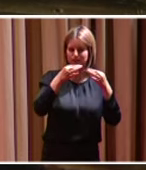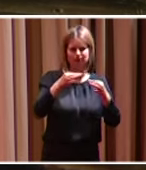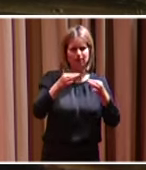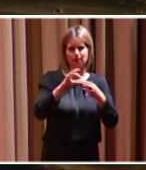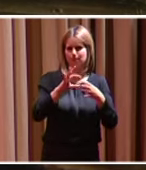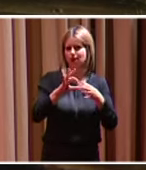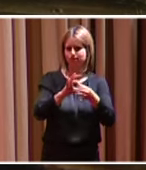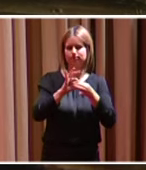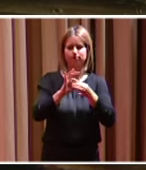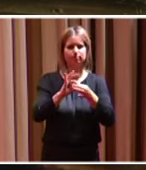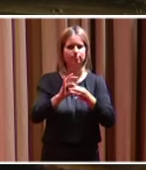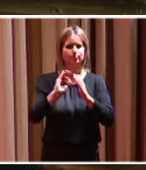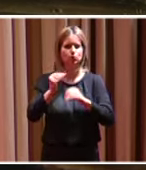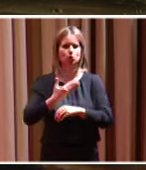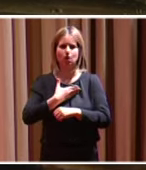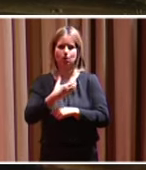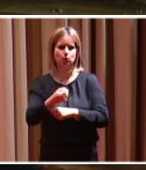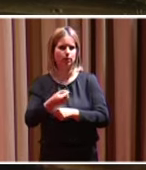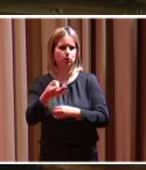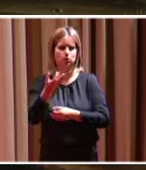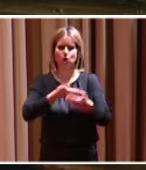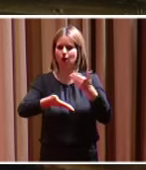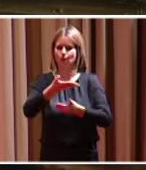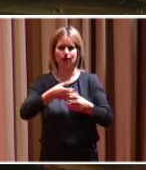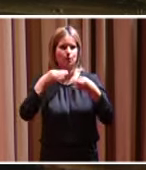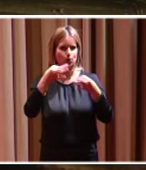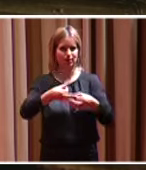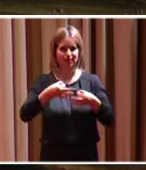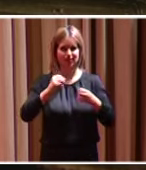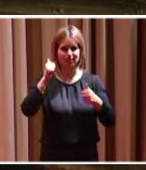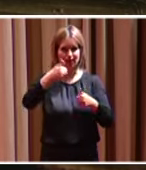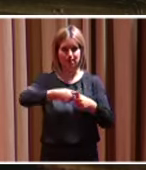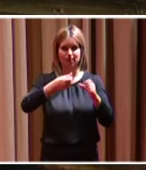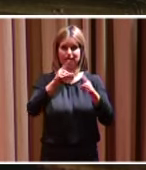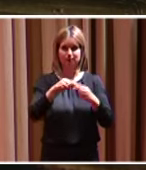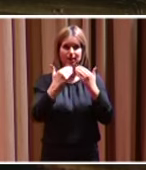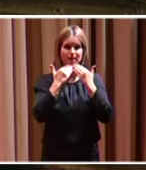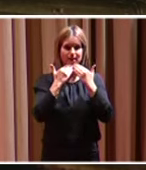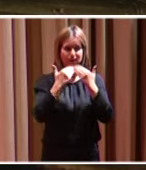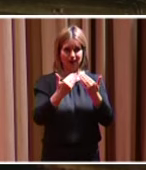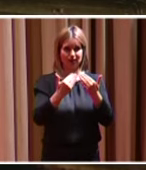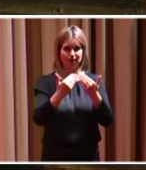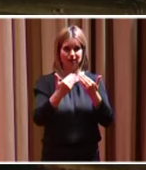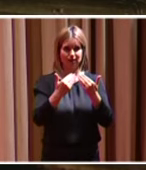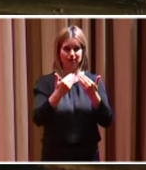muy unidos y siempre hemos contado con su espléndida colaboración. También agradecerle